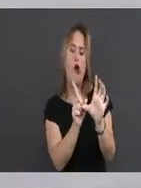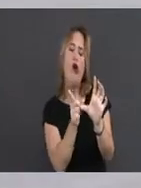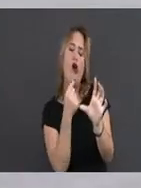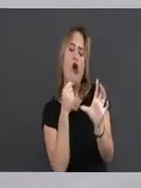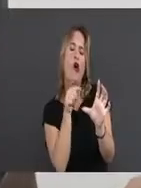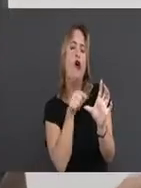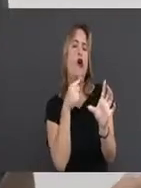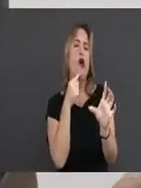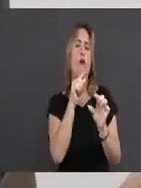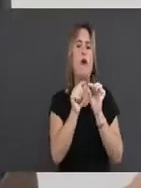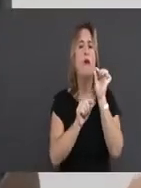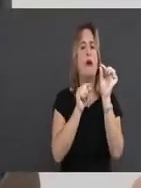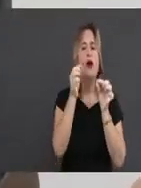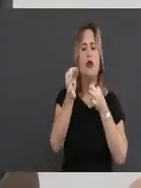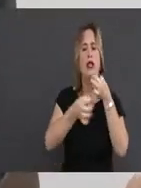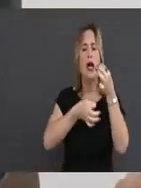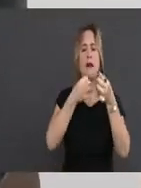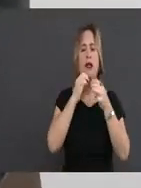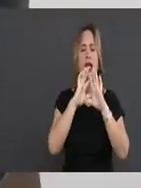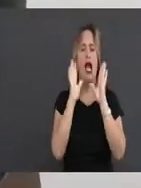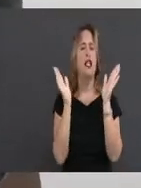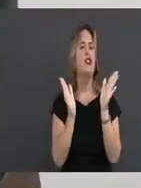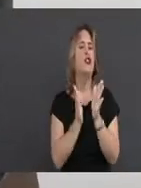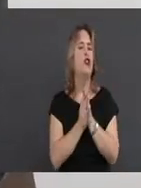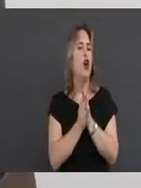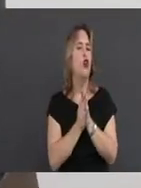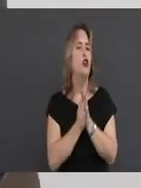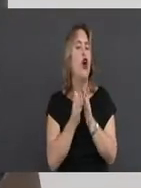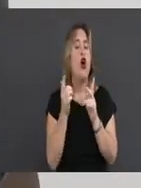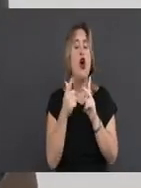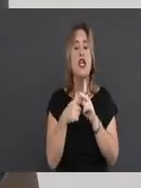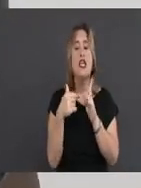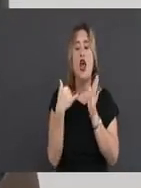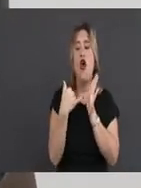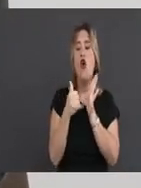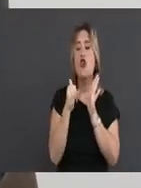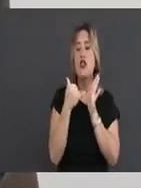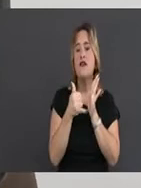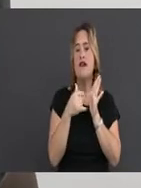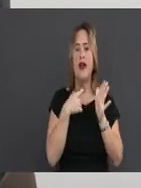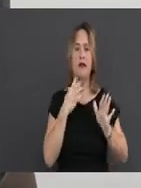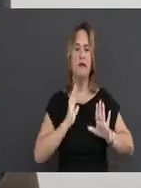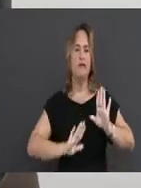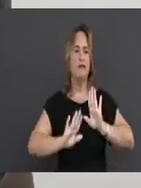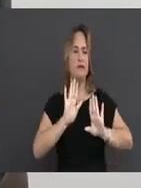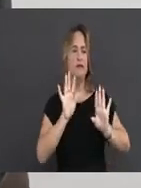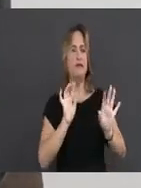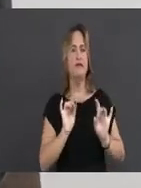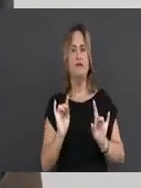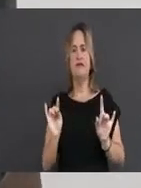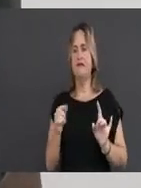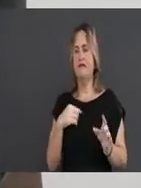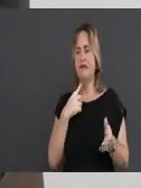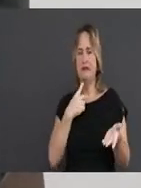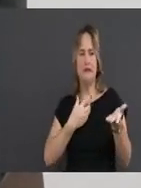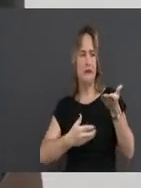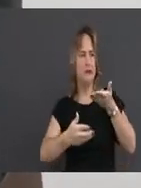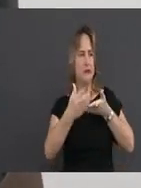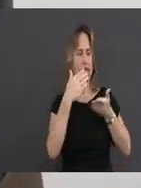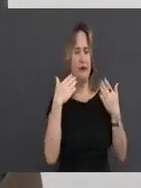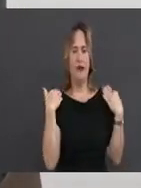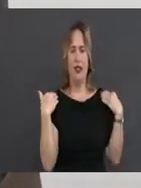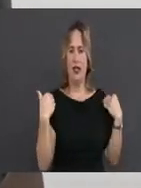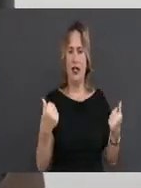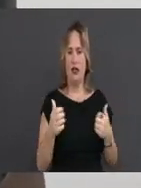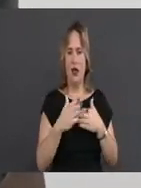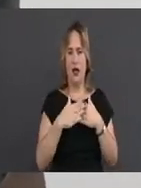de todo como en botica. Claro. Y la justificación que por lo menos hemos intercambiado con los directivos de la